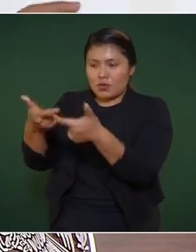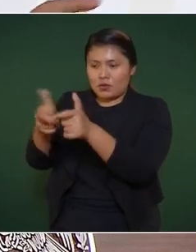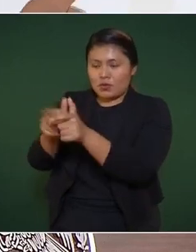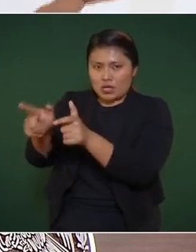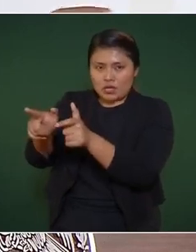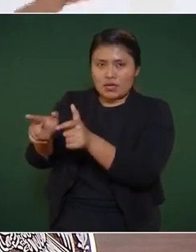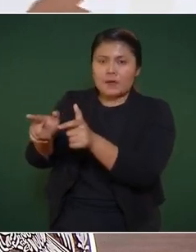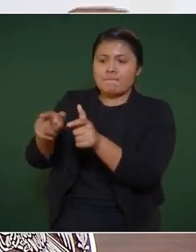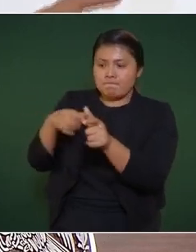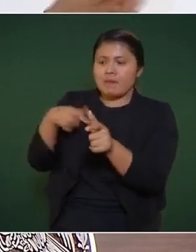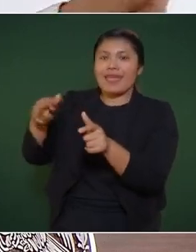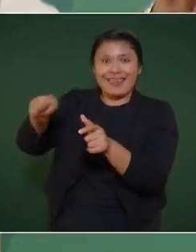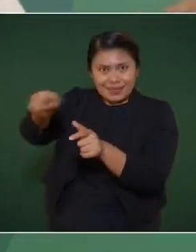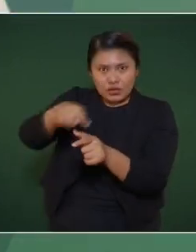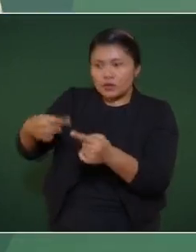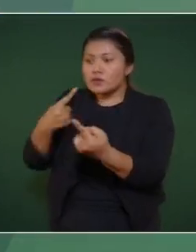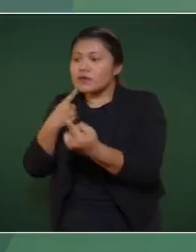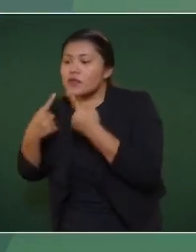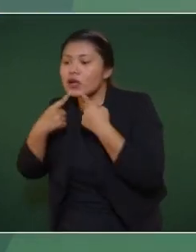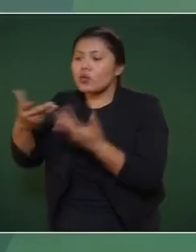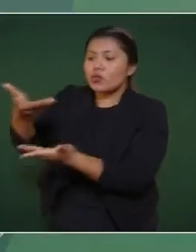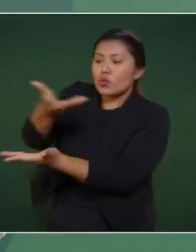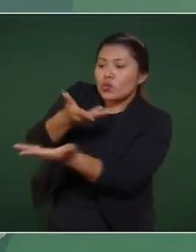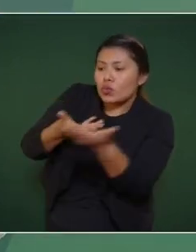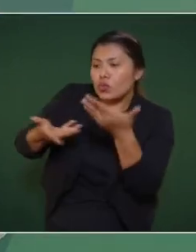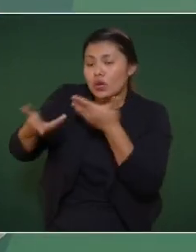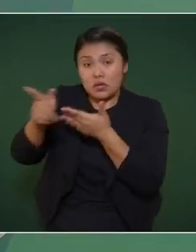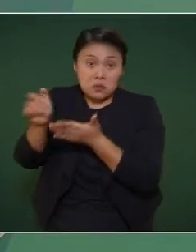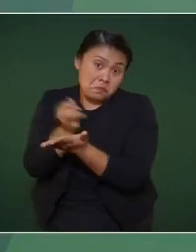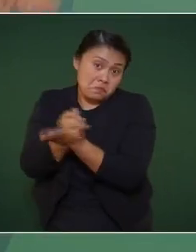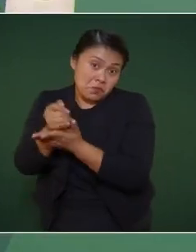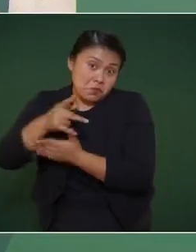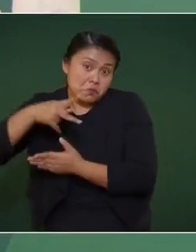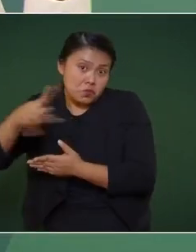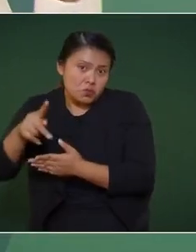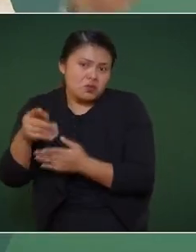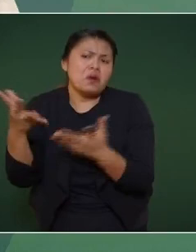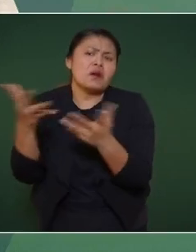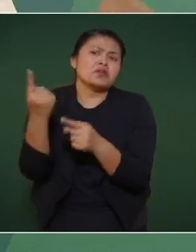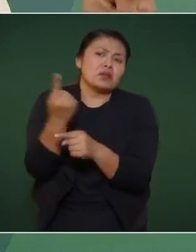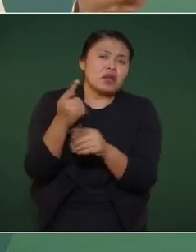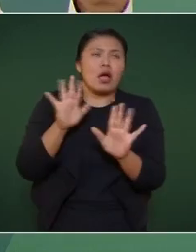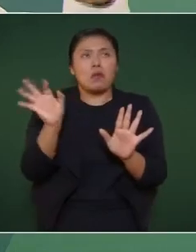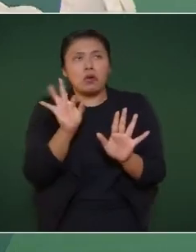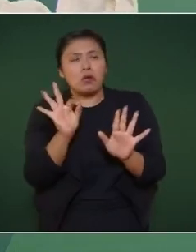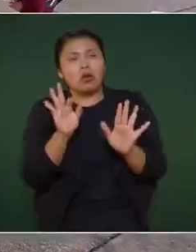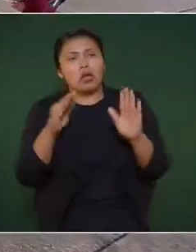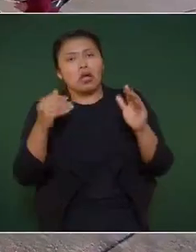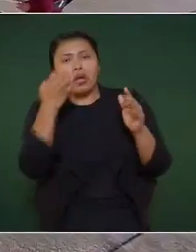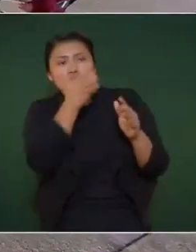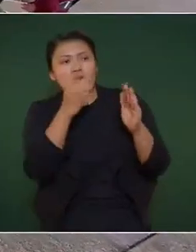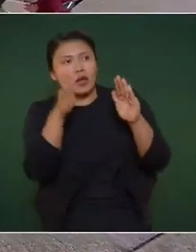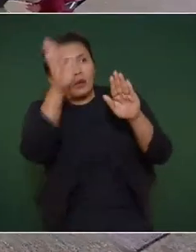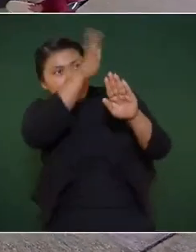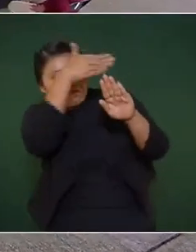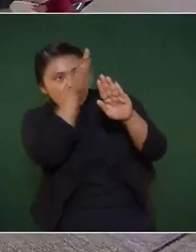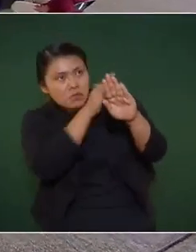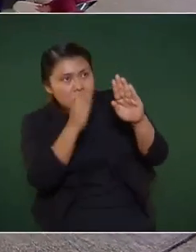en asamblea deciden qué hacer con ese presupuesto, si van a impermeabilizar, si van a